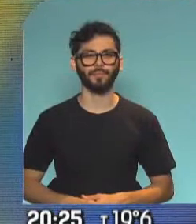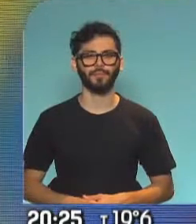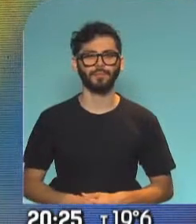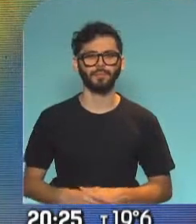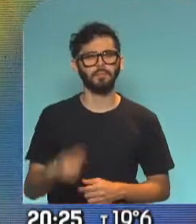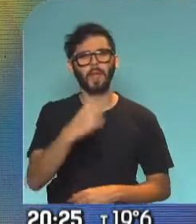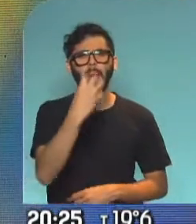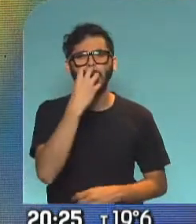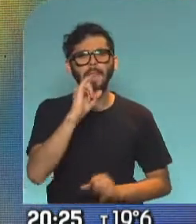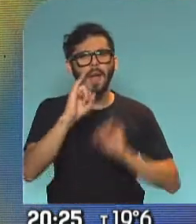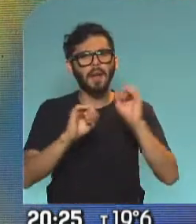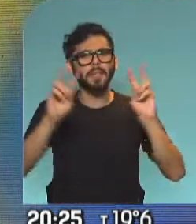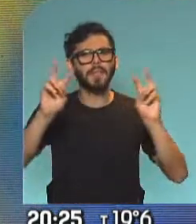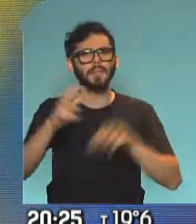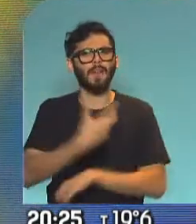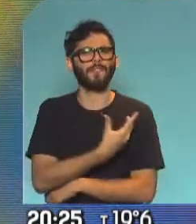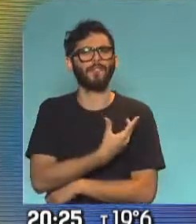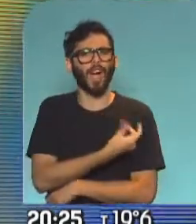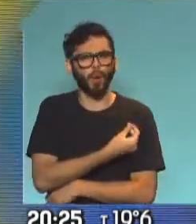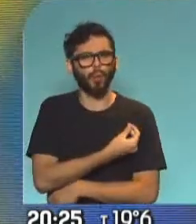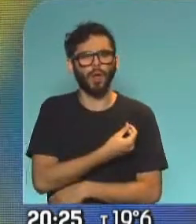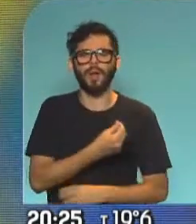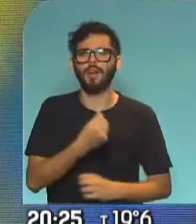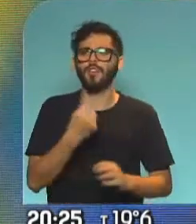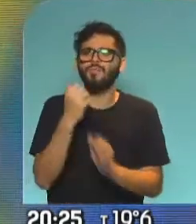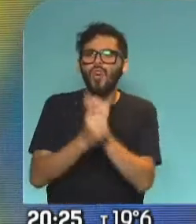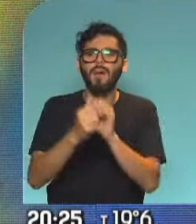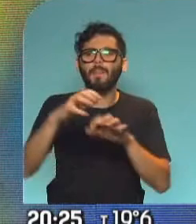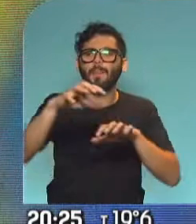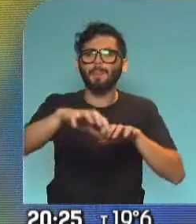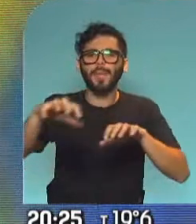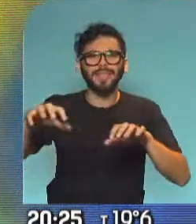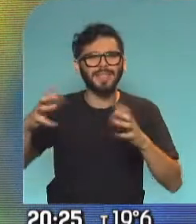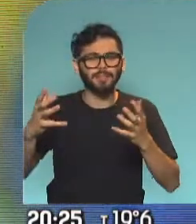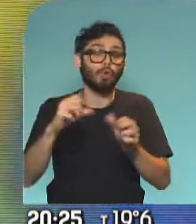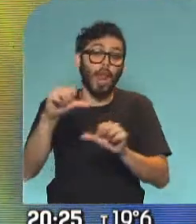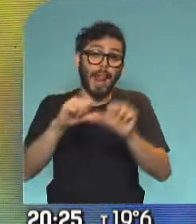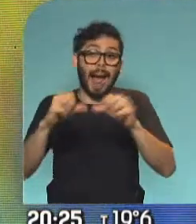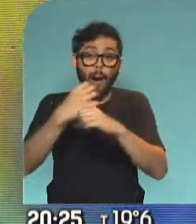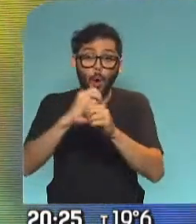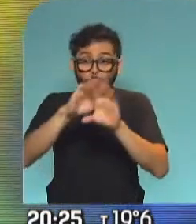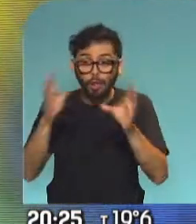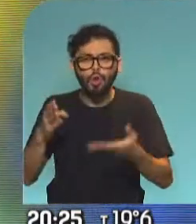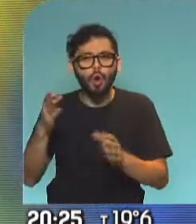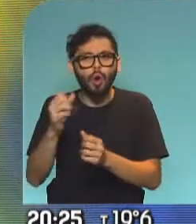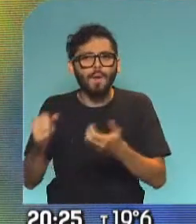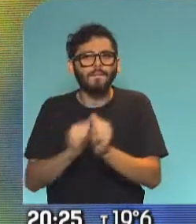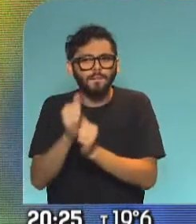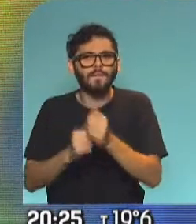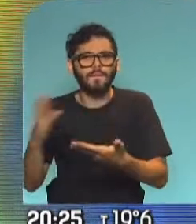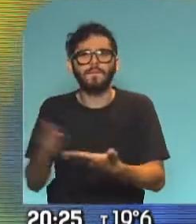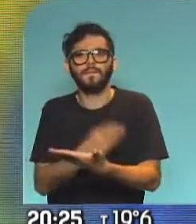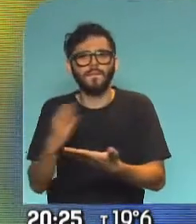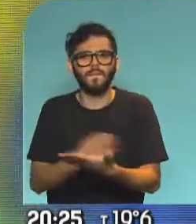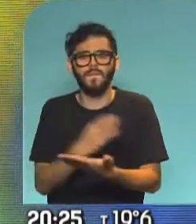Escuchábamos a Diana hablar de la vacuna y de cómo están las empresas que van a los laboratorios que la están fabricando. En Europa, mientras tanto, el rebrote